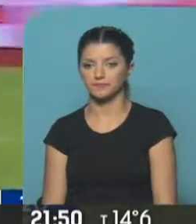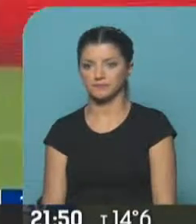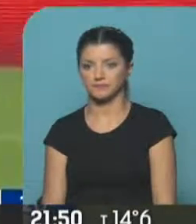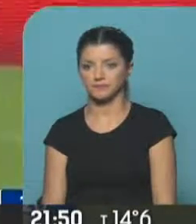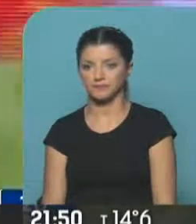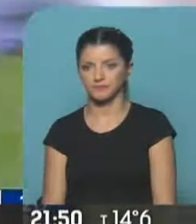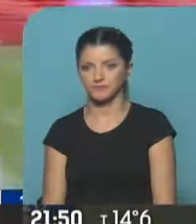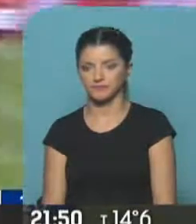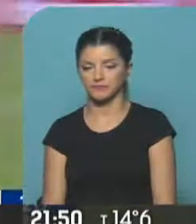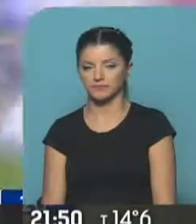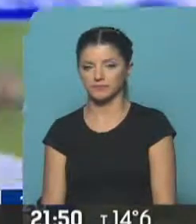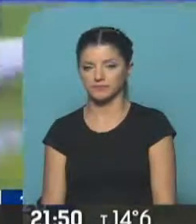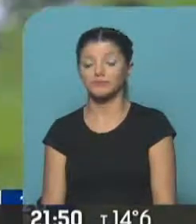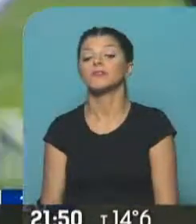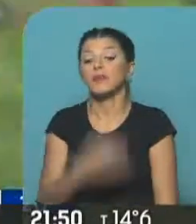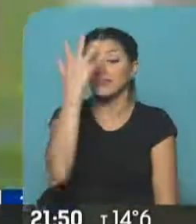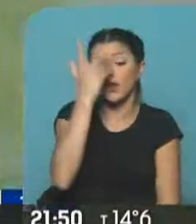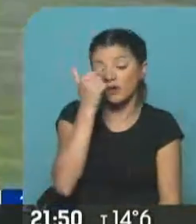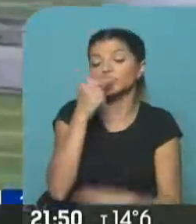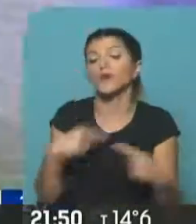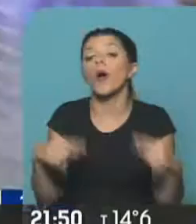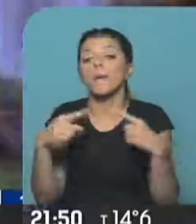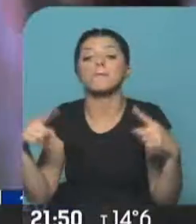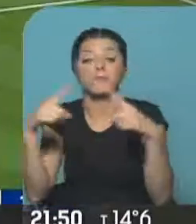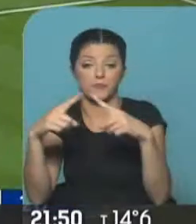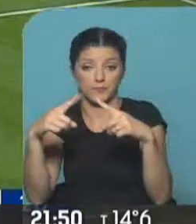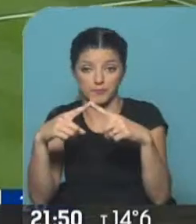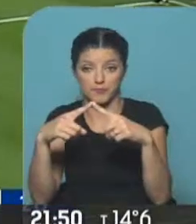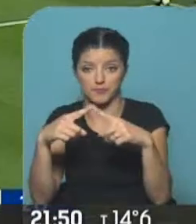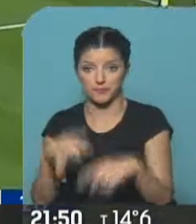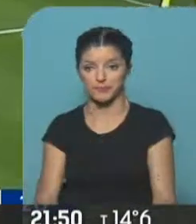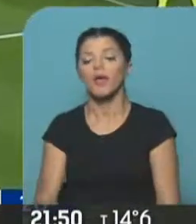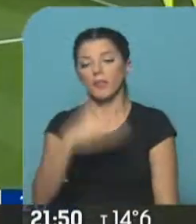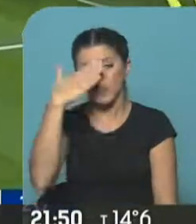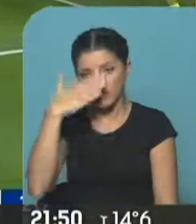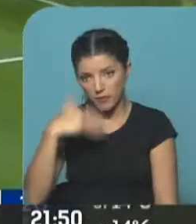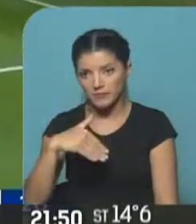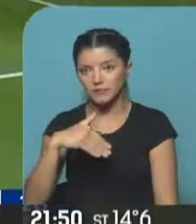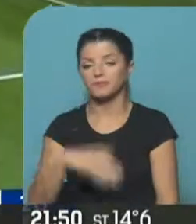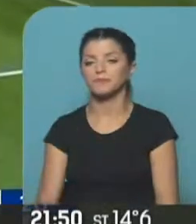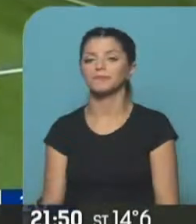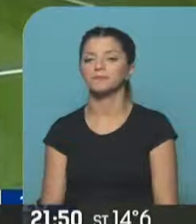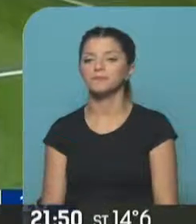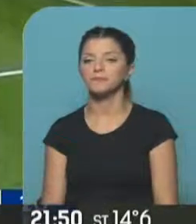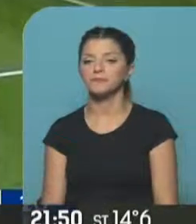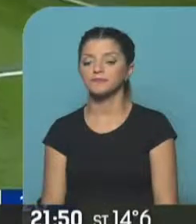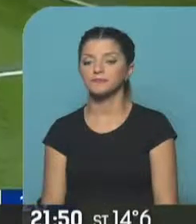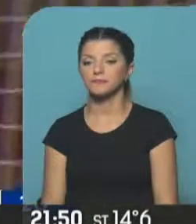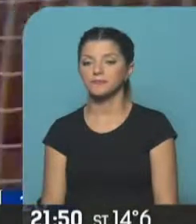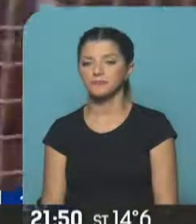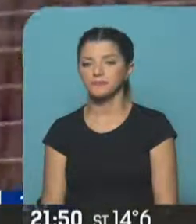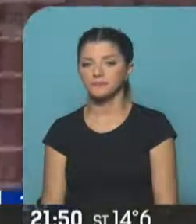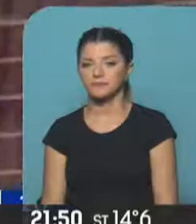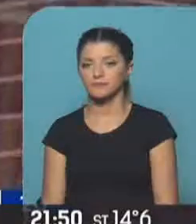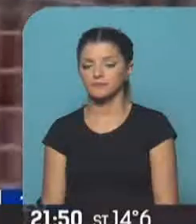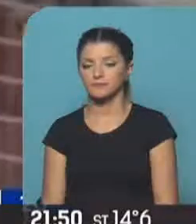empataba San Lorenzo tras el centro de Blandi y la definición exacta de